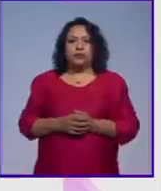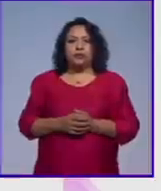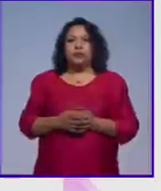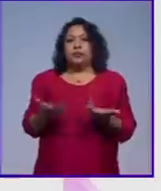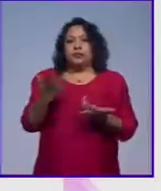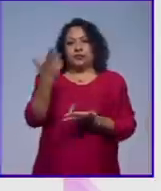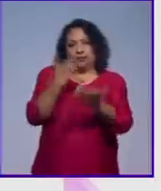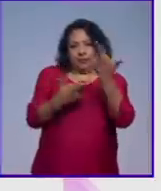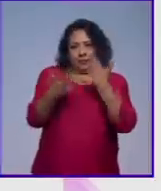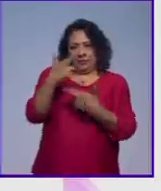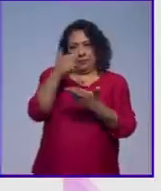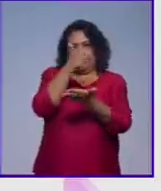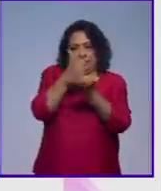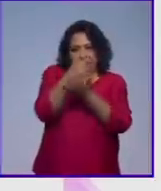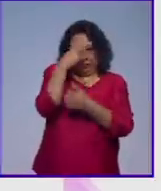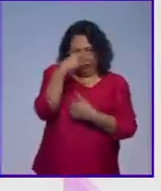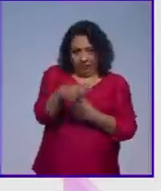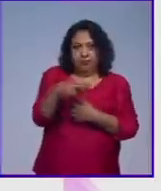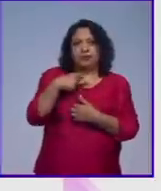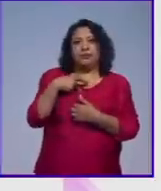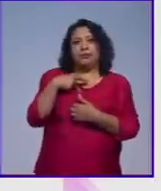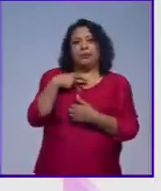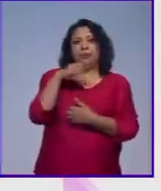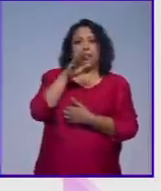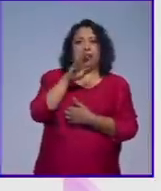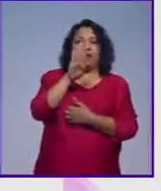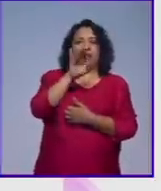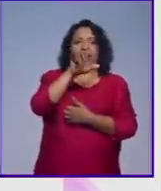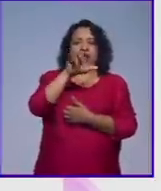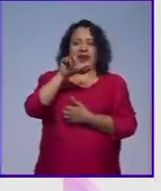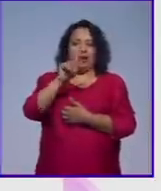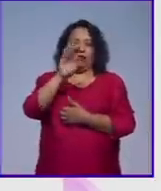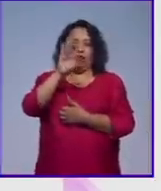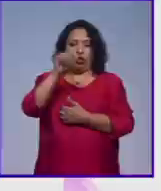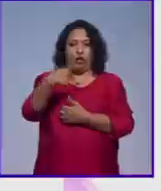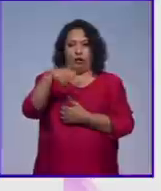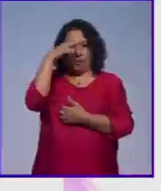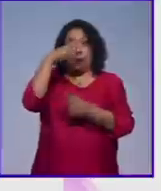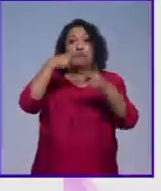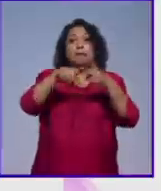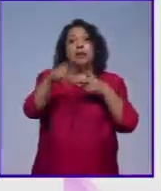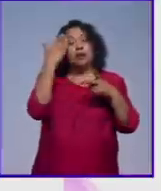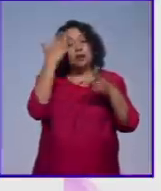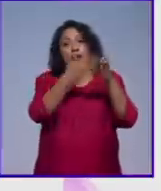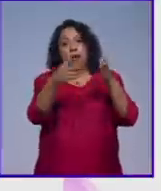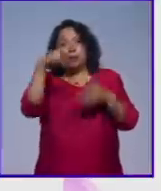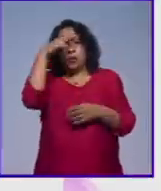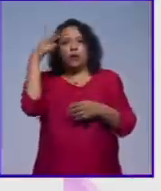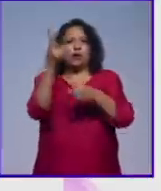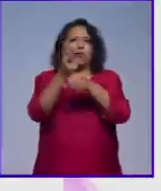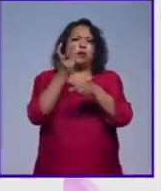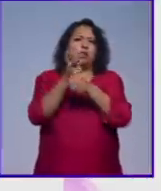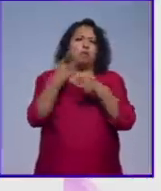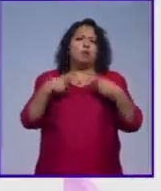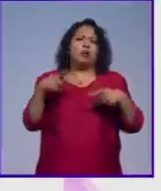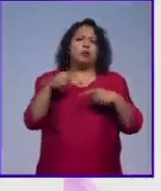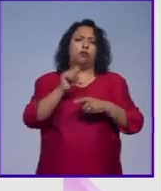Y regresamos a la Ciudad de México. El Ballet Folclórico de México inicia su temporada de verano con invitados de primer nivel.